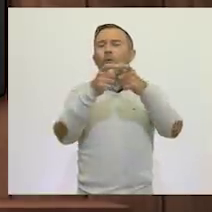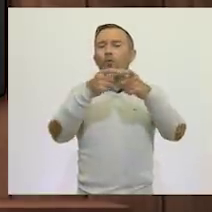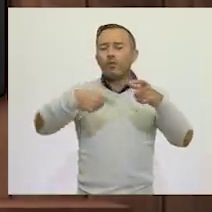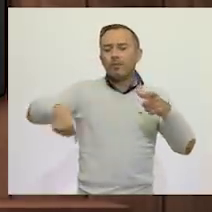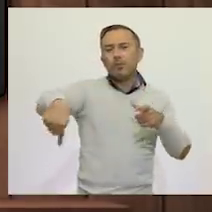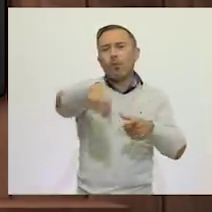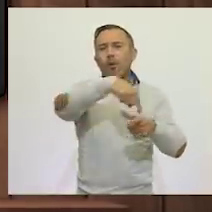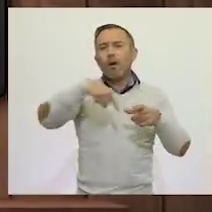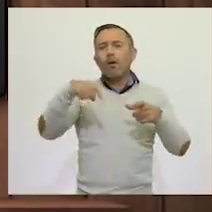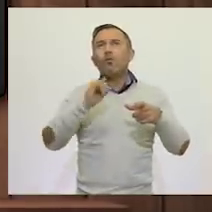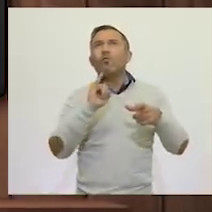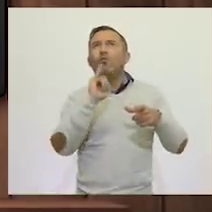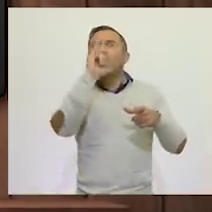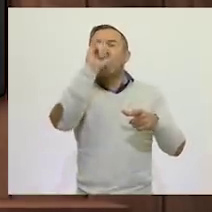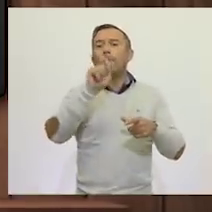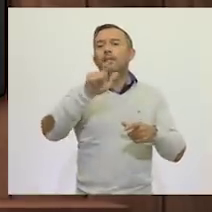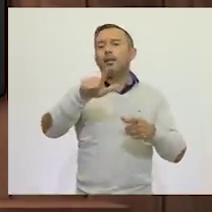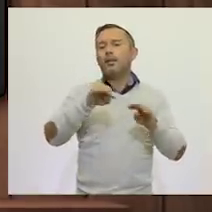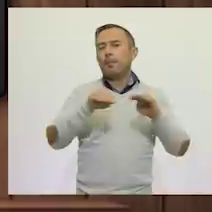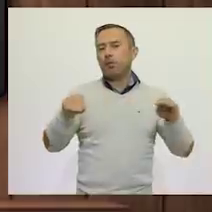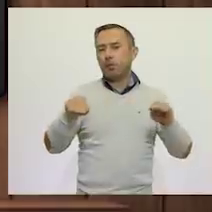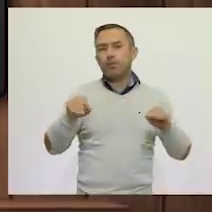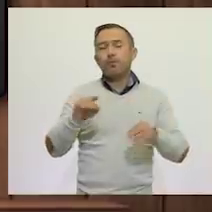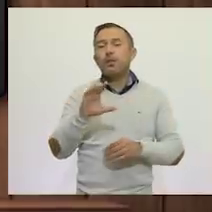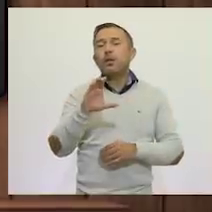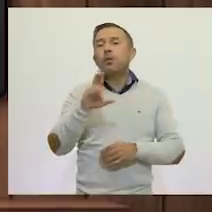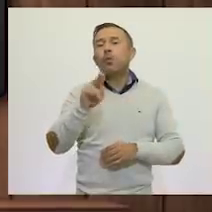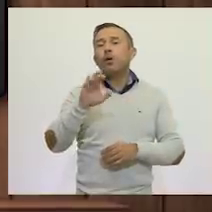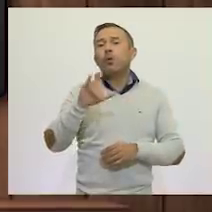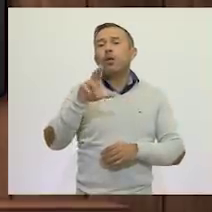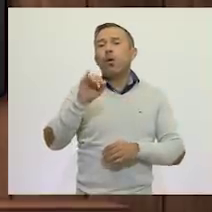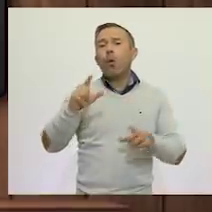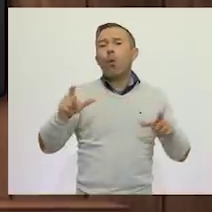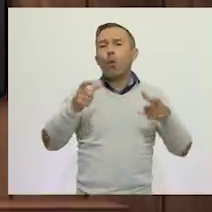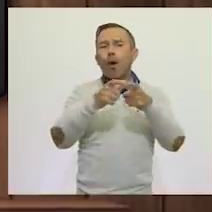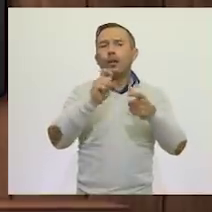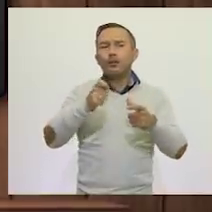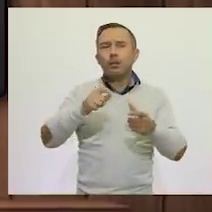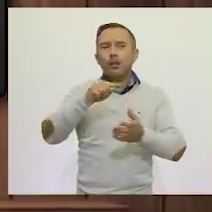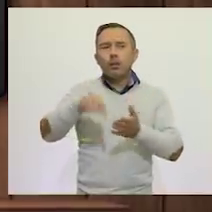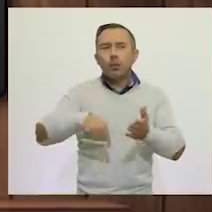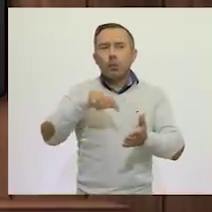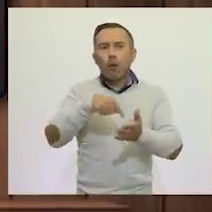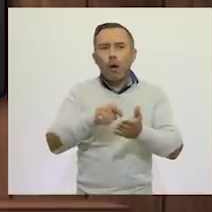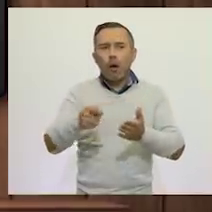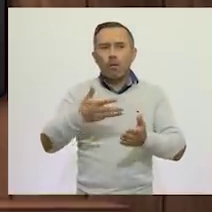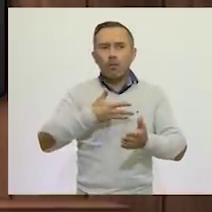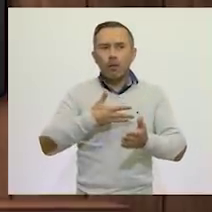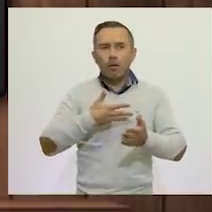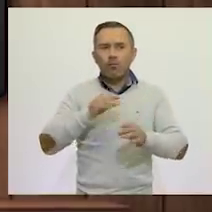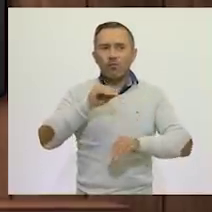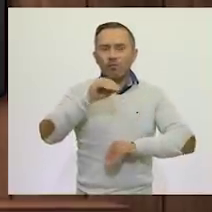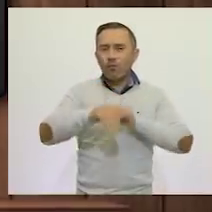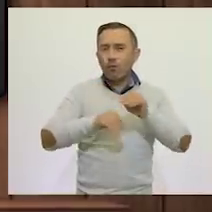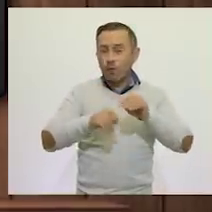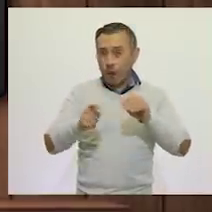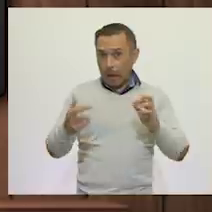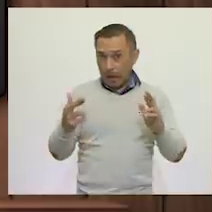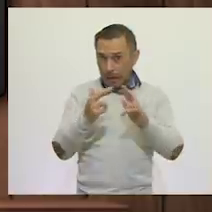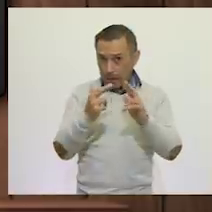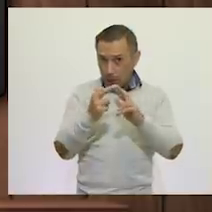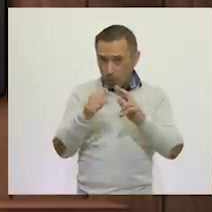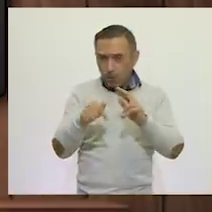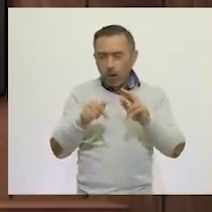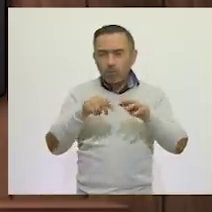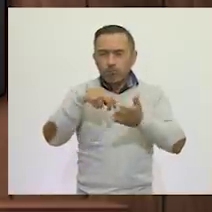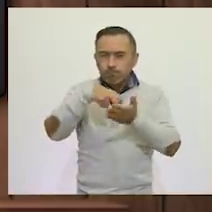altura. Cuicuilco significa lugar donde se hacen cantos y danzas, un indicio de la importancia de la religión y de su centro